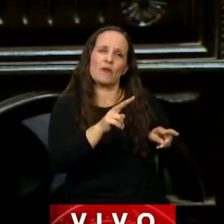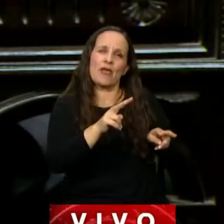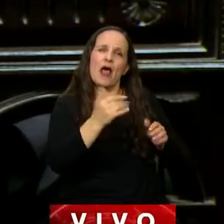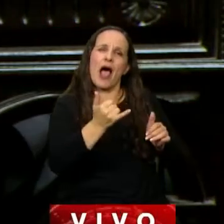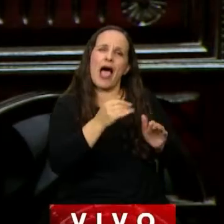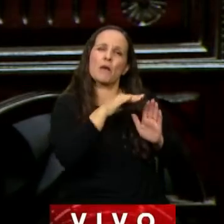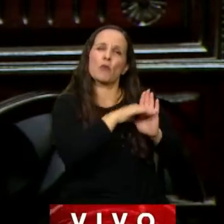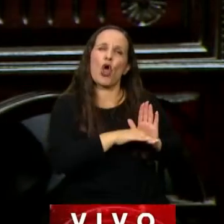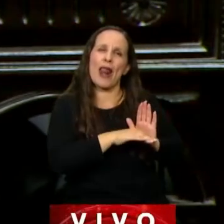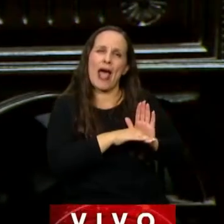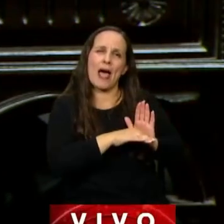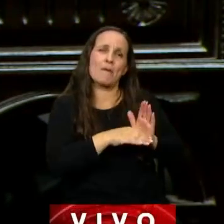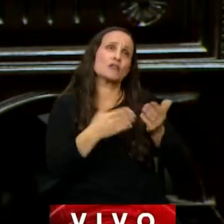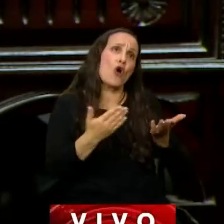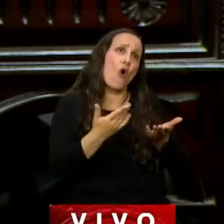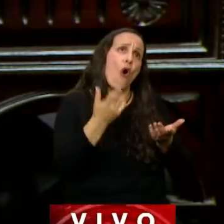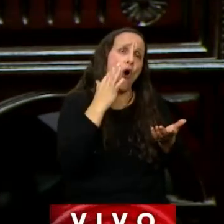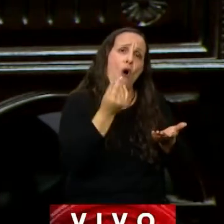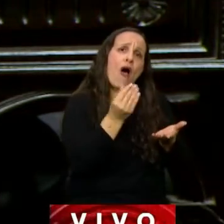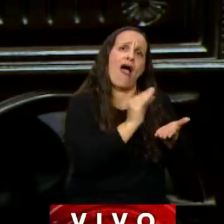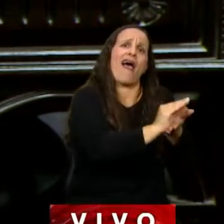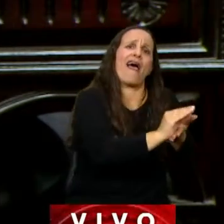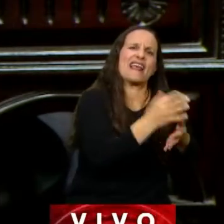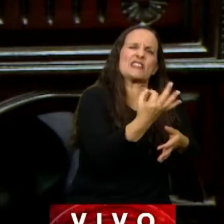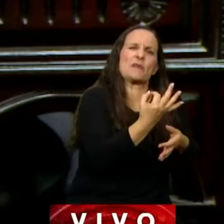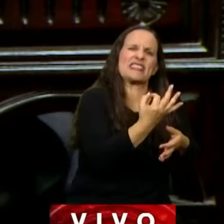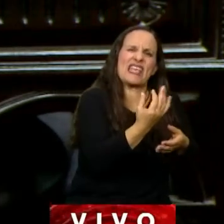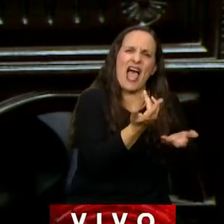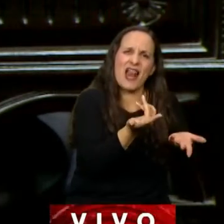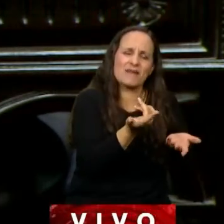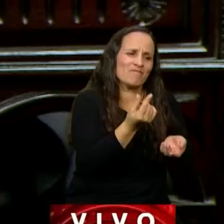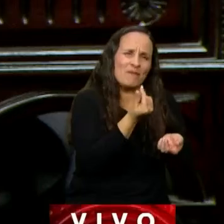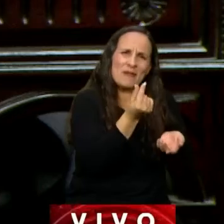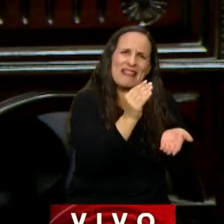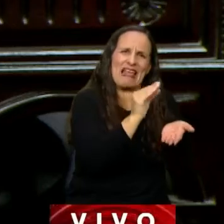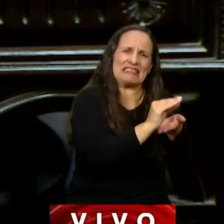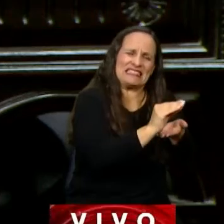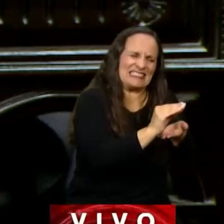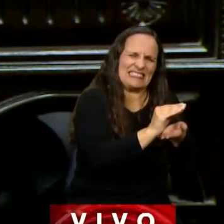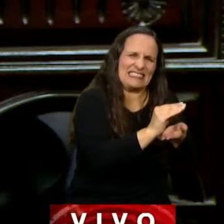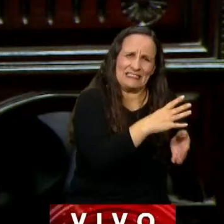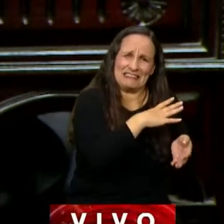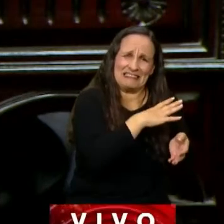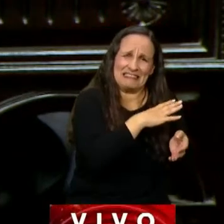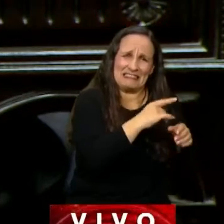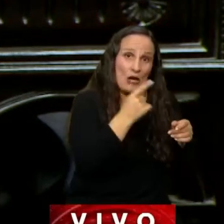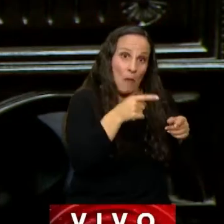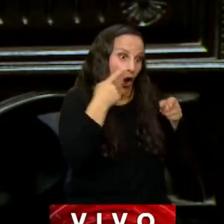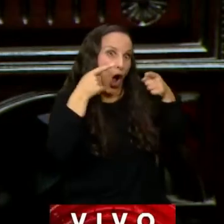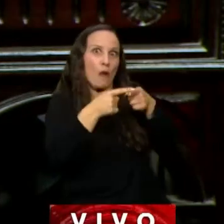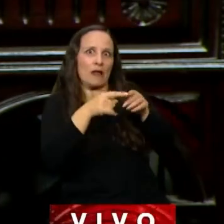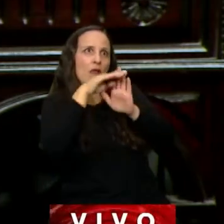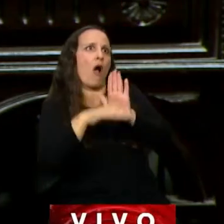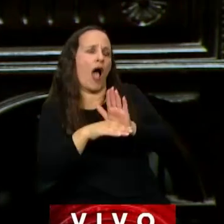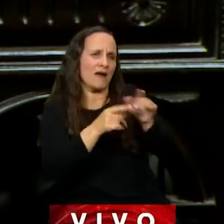programas o asignaciones especiales que tenían fondos menores a los deseados desde el punto de vista de los objetivos